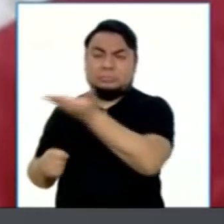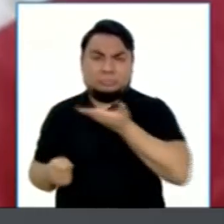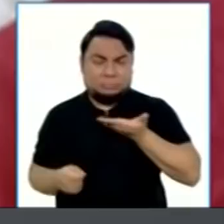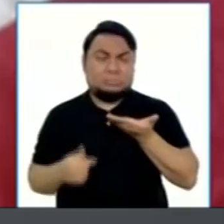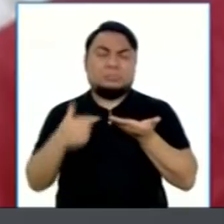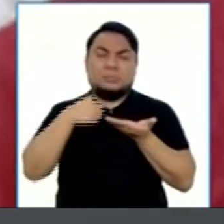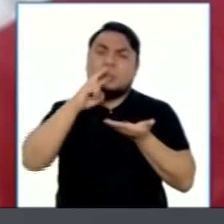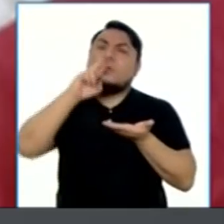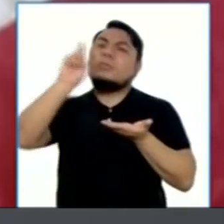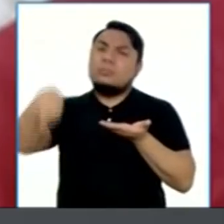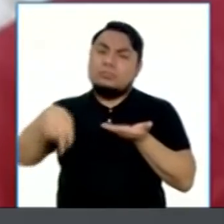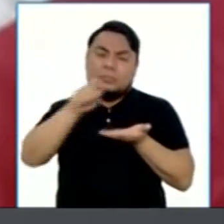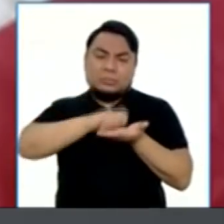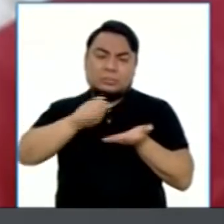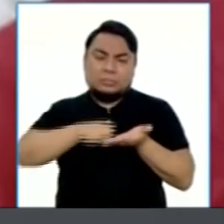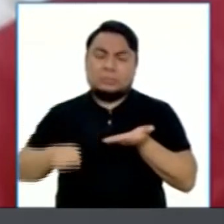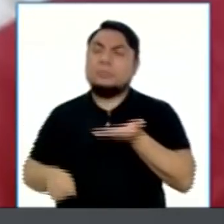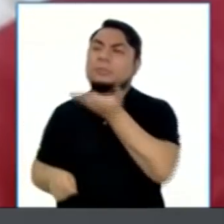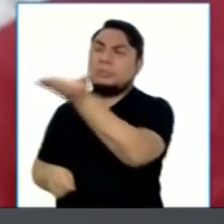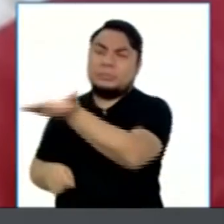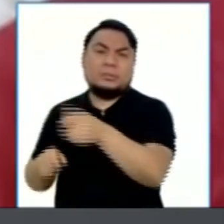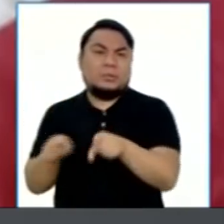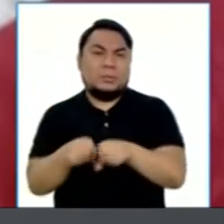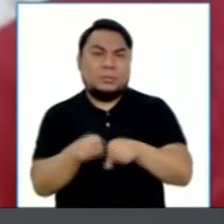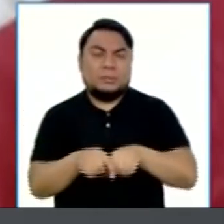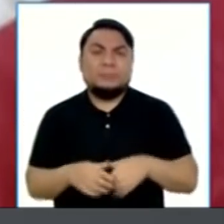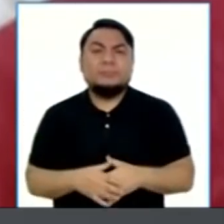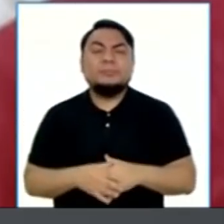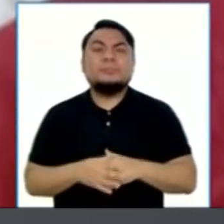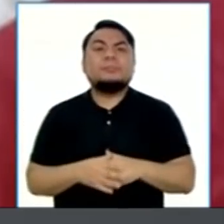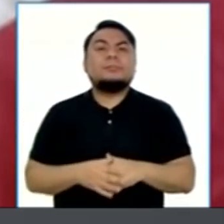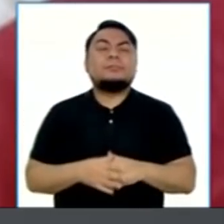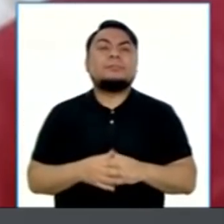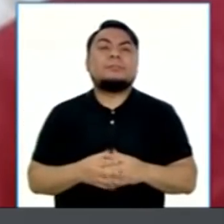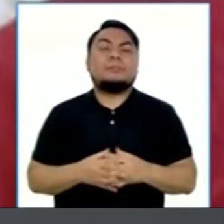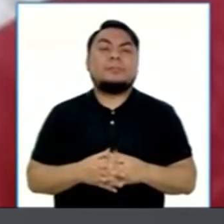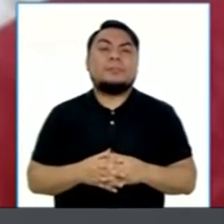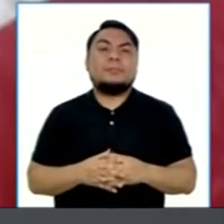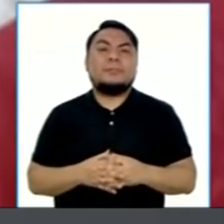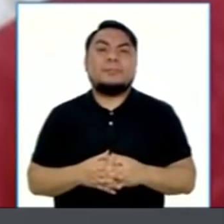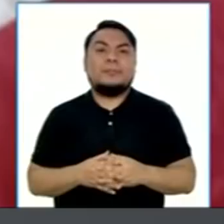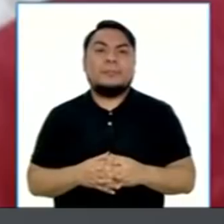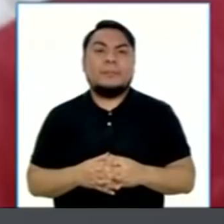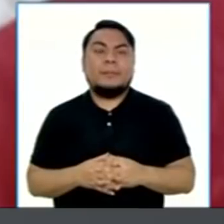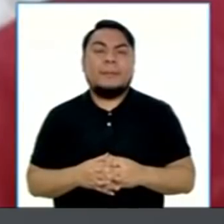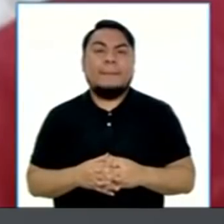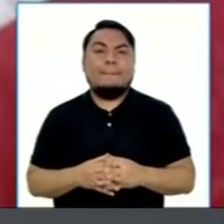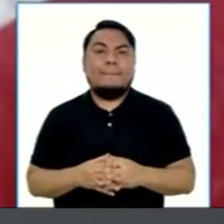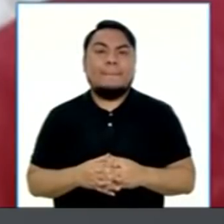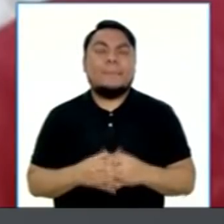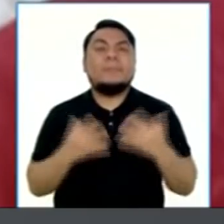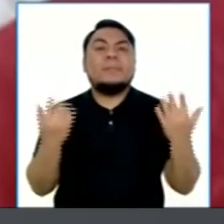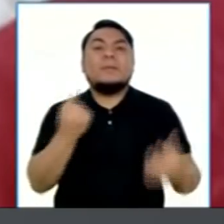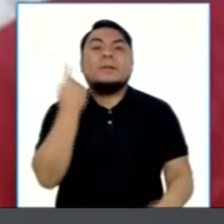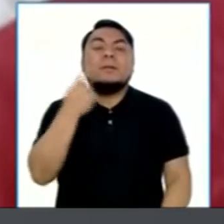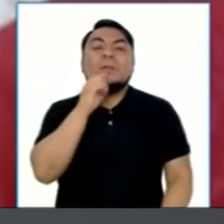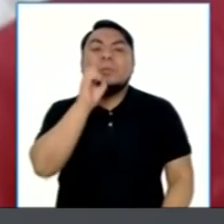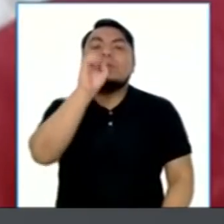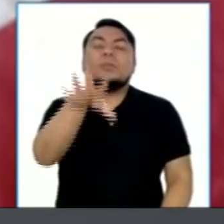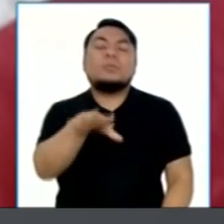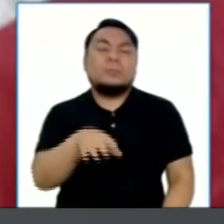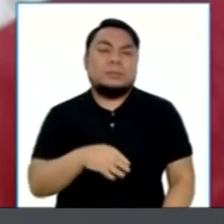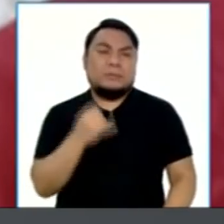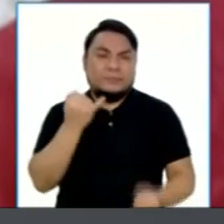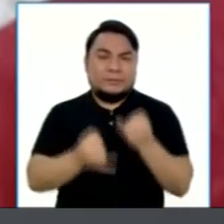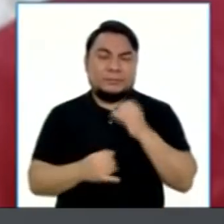y serán absueltas de la misma manera, ¿no? Pero solamente un comentario